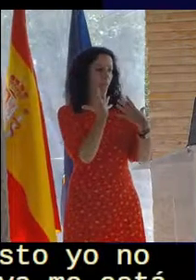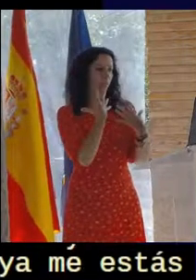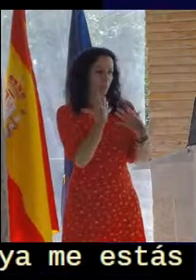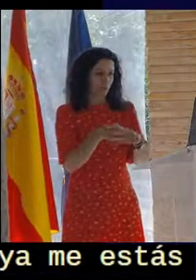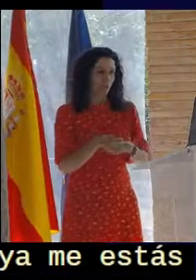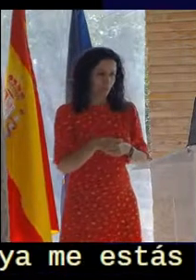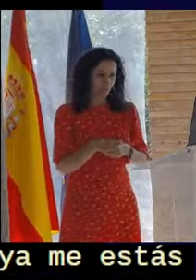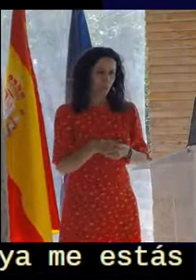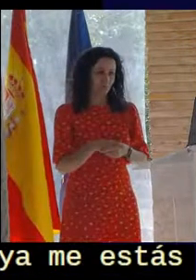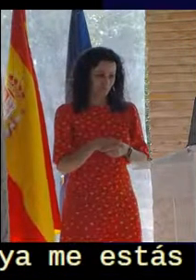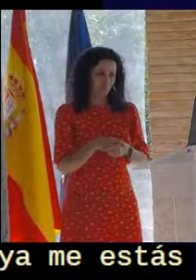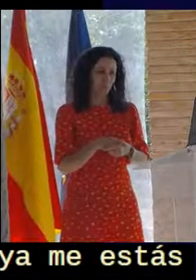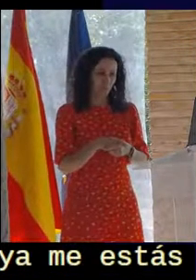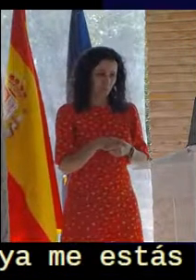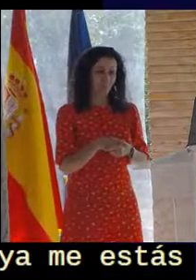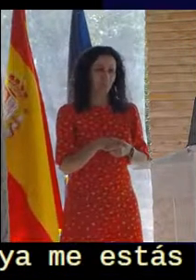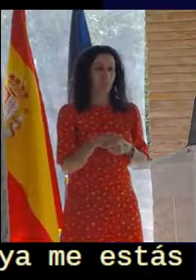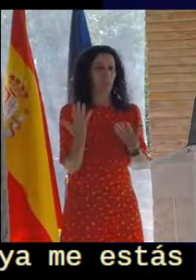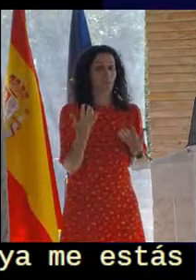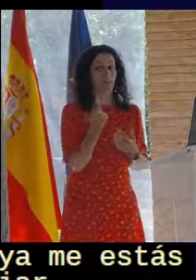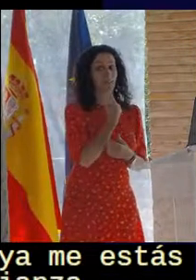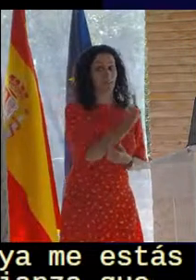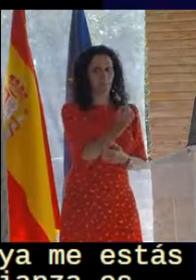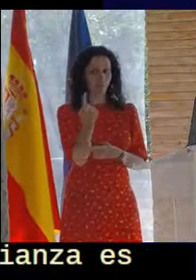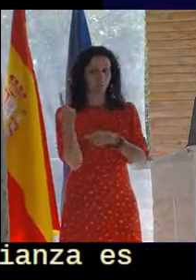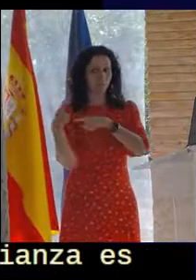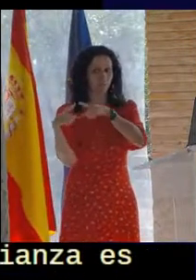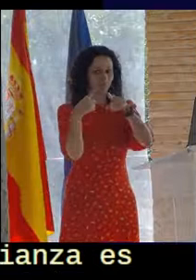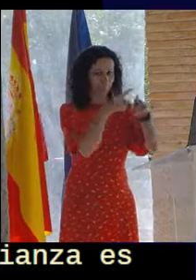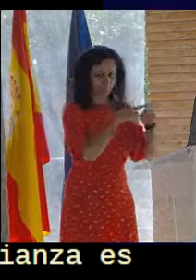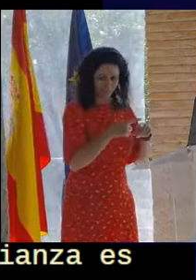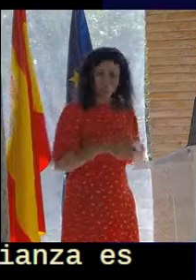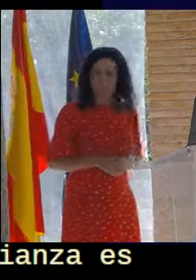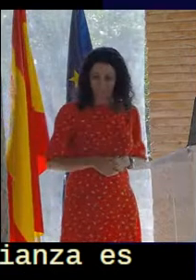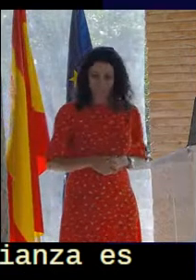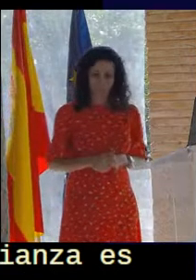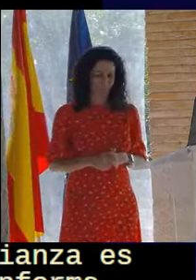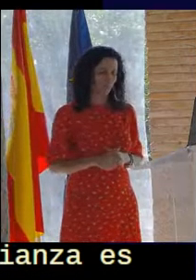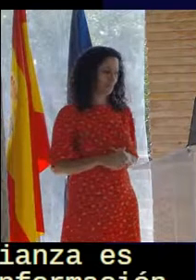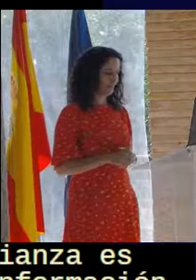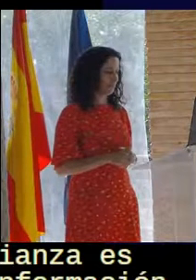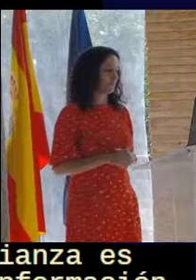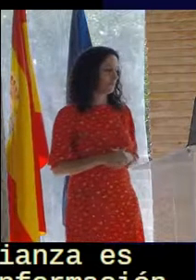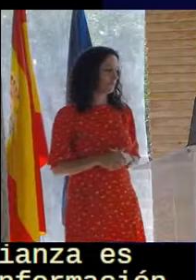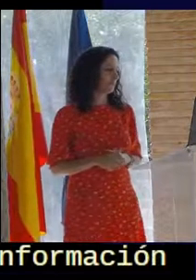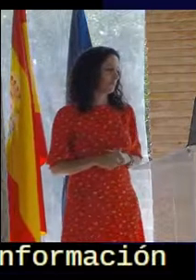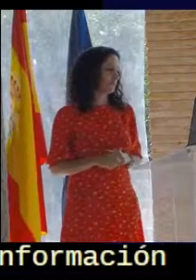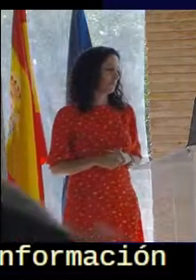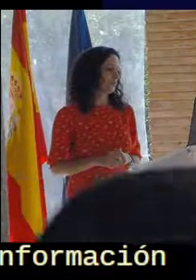diciendo que tengo que hacer algo eso no es de confianza que no lo he entendido porque no me ha llegado la información